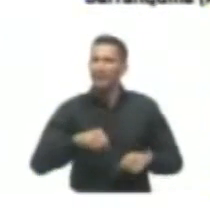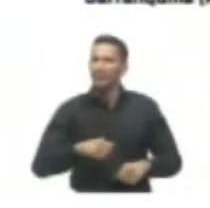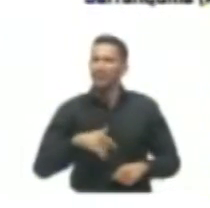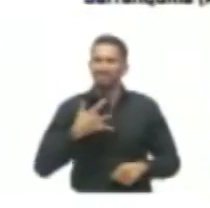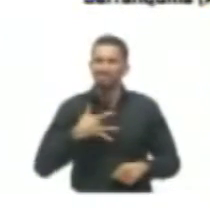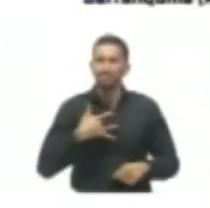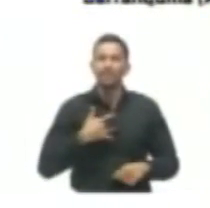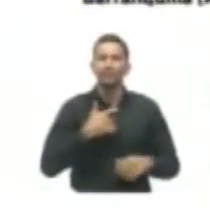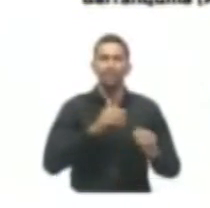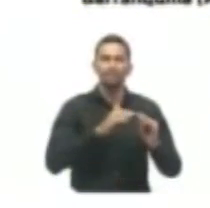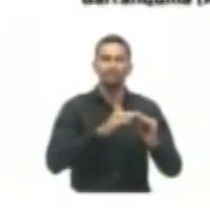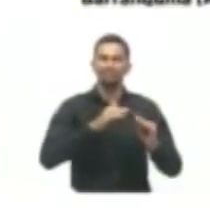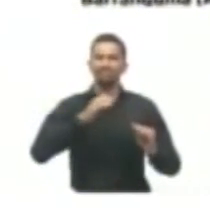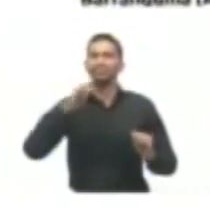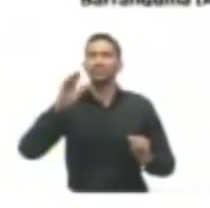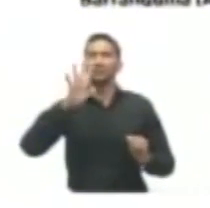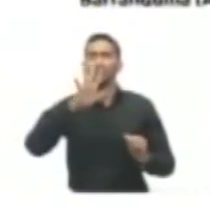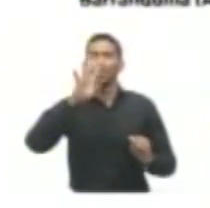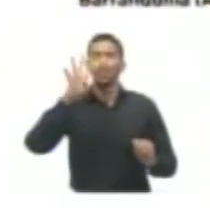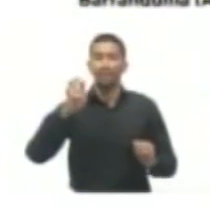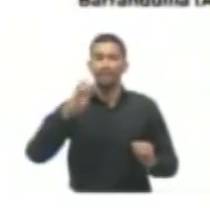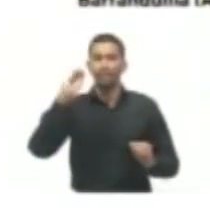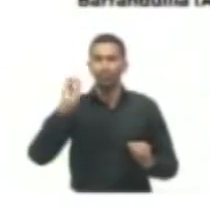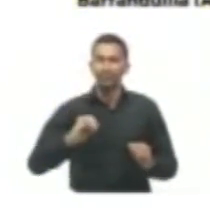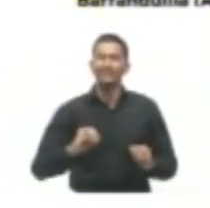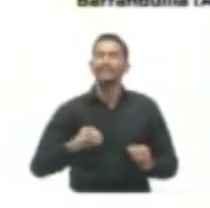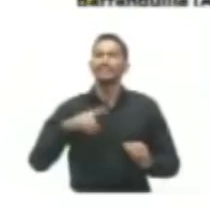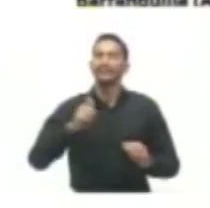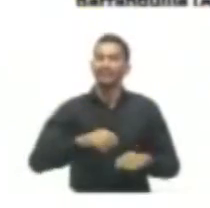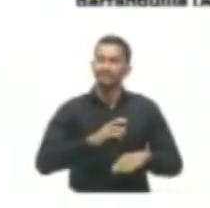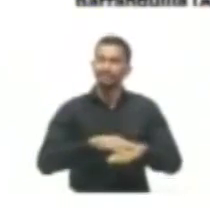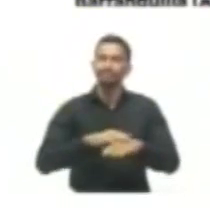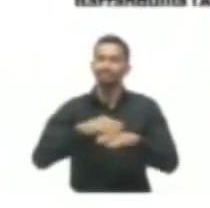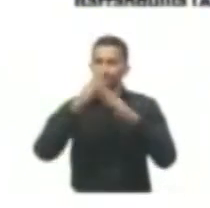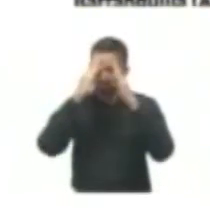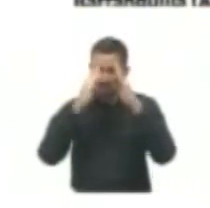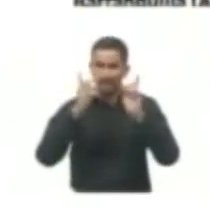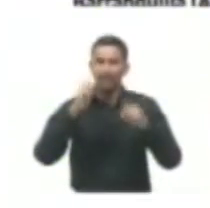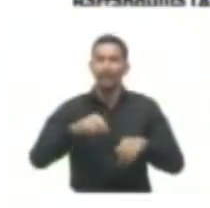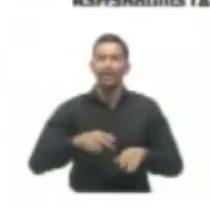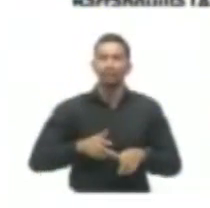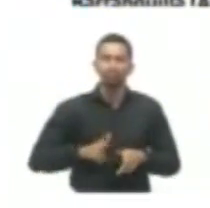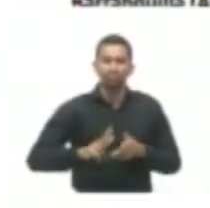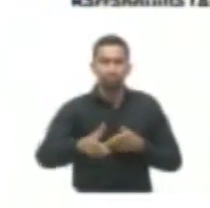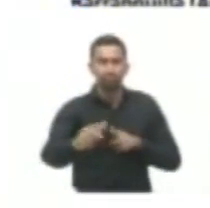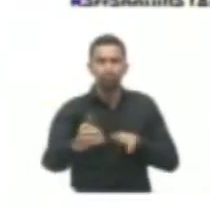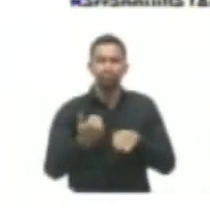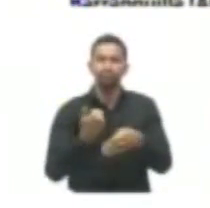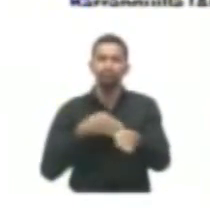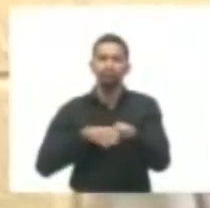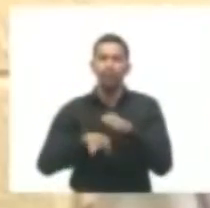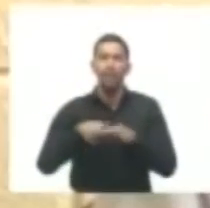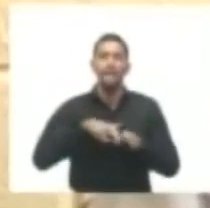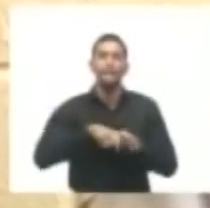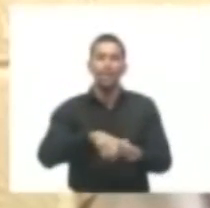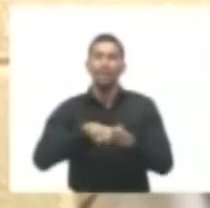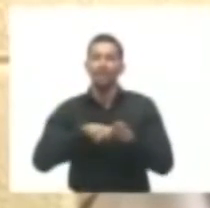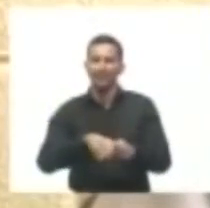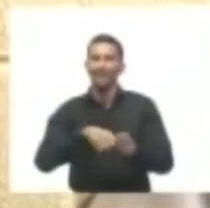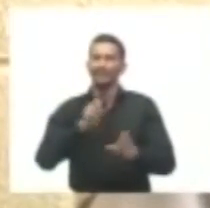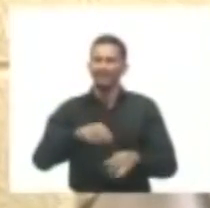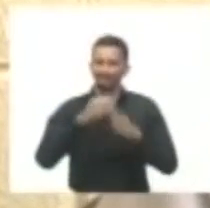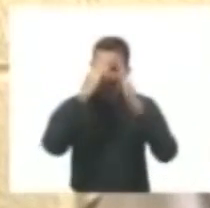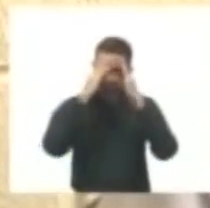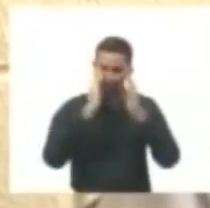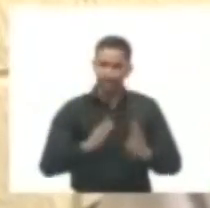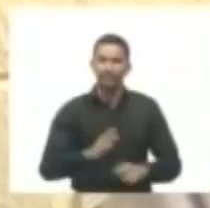preocupante, al que se le debe prestar mucha atención, la movilidad en Barranquilla. Pienso que, aunque las cifras de